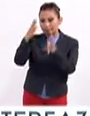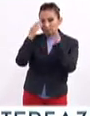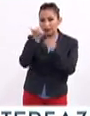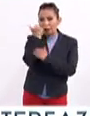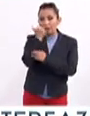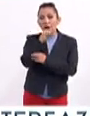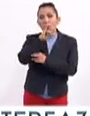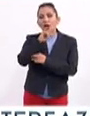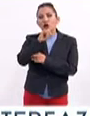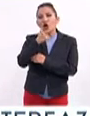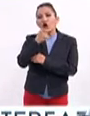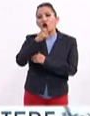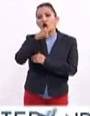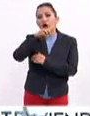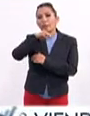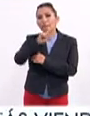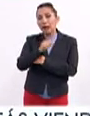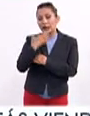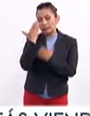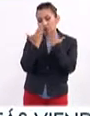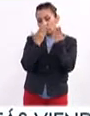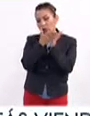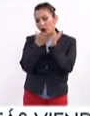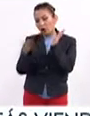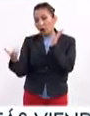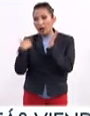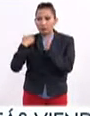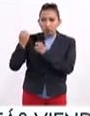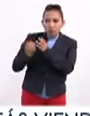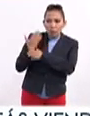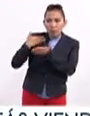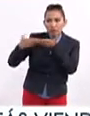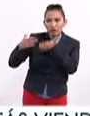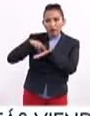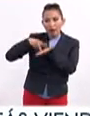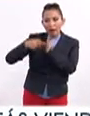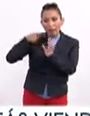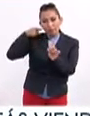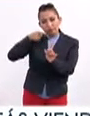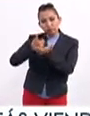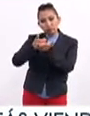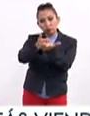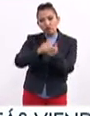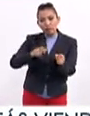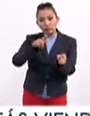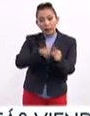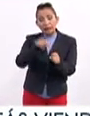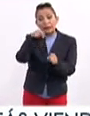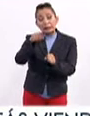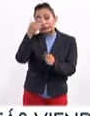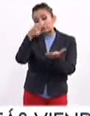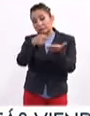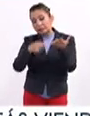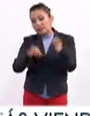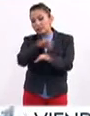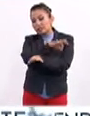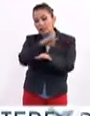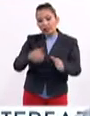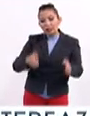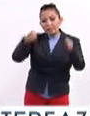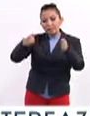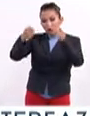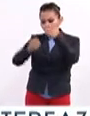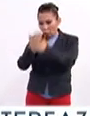de Juan O'Gorman. Comenzó a formarse durante el auge de la arquitectura moderna con enfoque social, la cual propone el diseño de